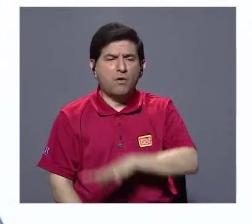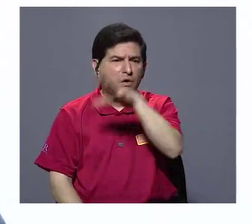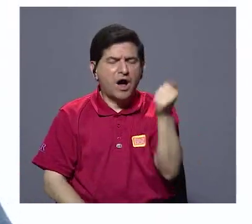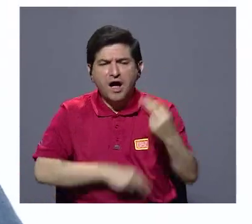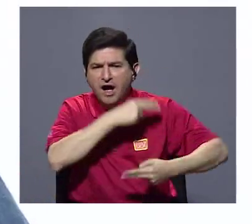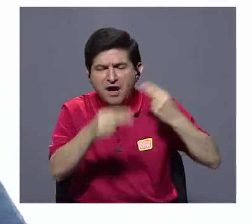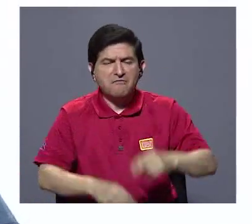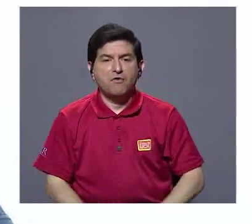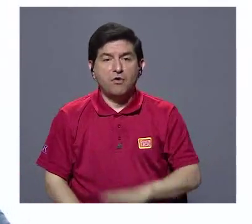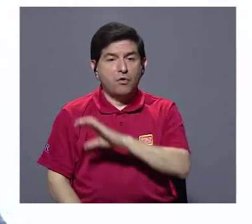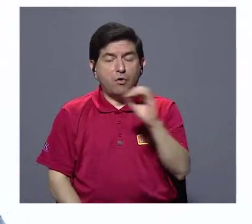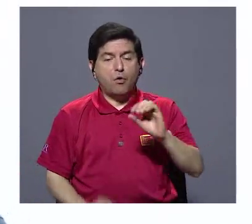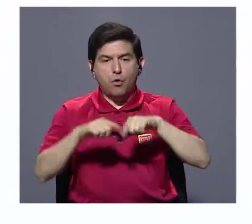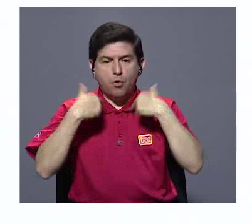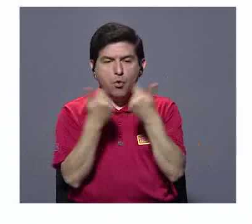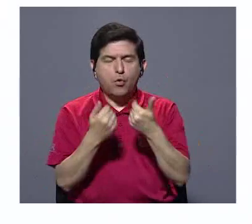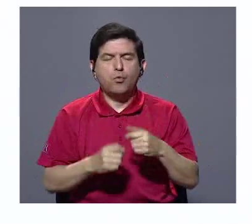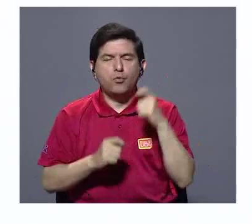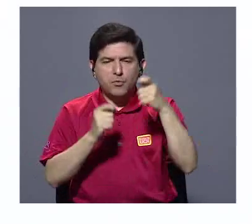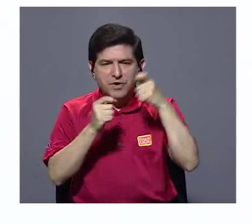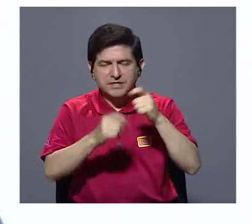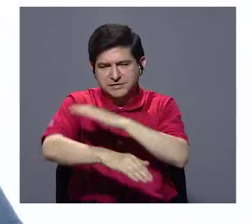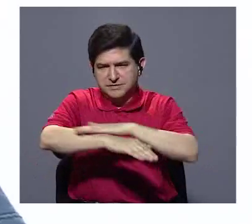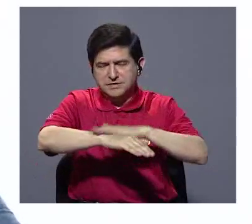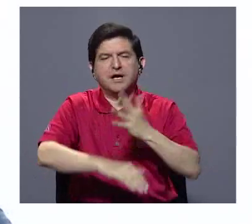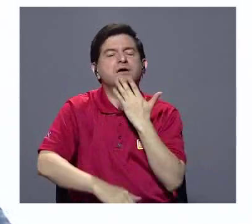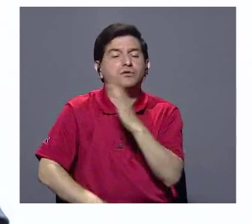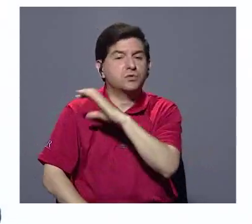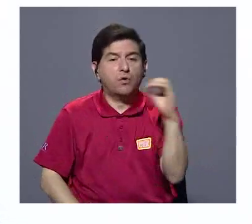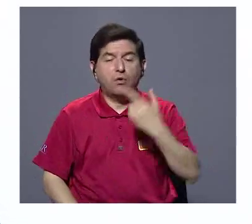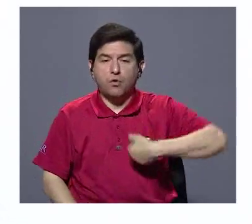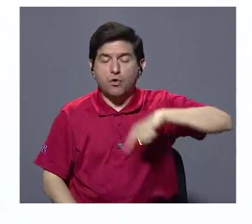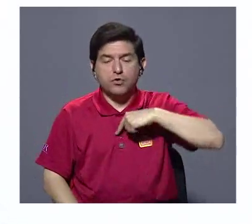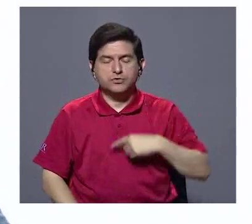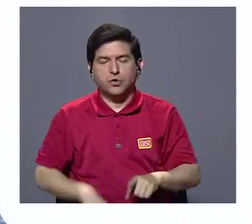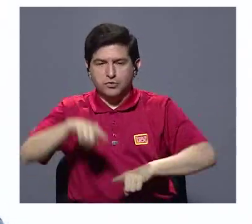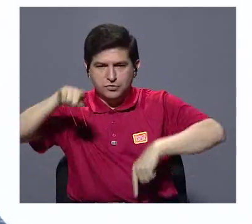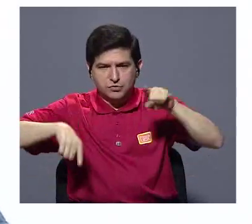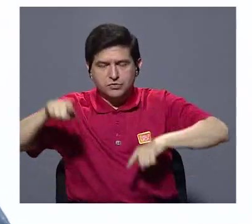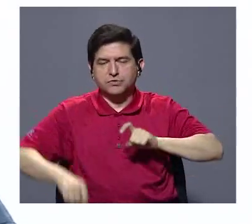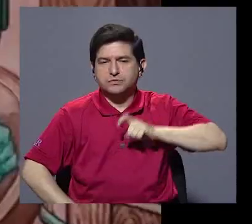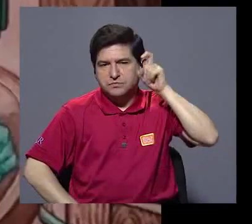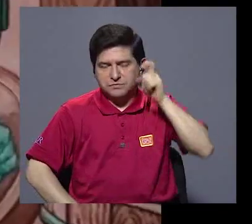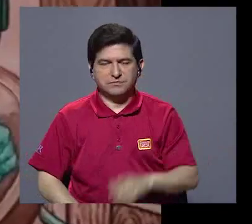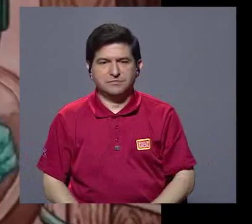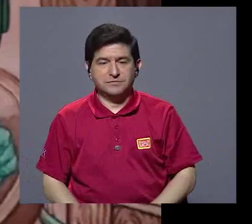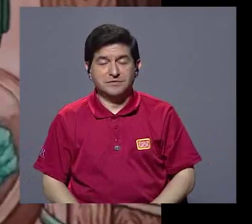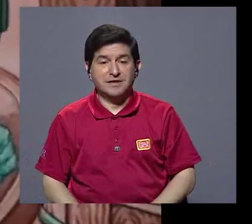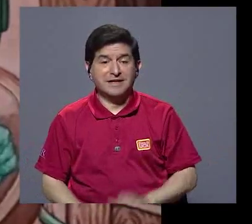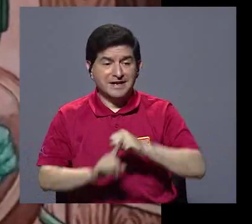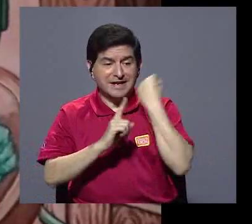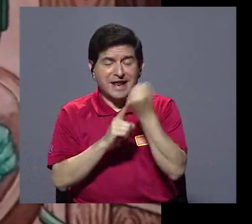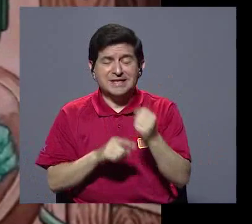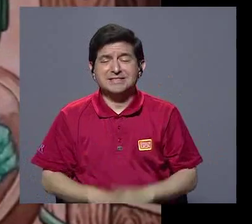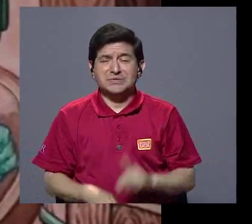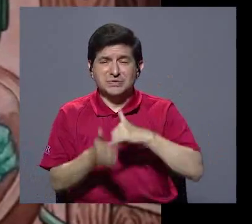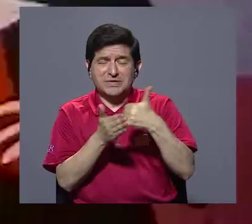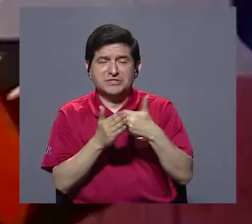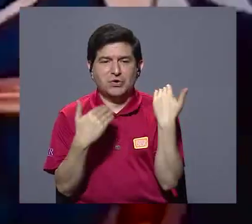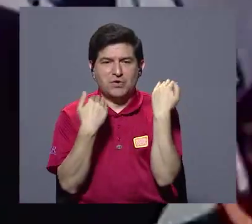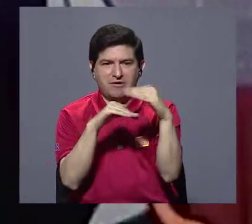somos afrodescendientes, porque pertenecemos a un grupo étnico específico y también porque somos sexualmente diversos. Las condiciones de vulnerabilidad